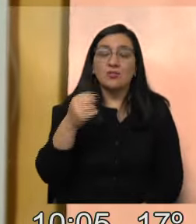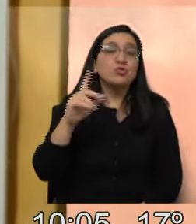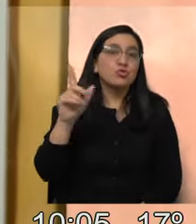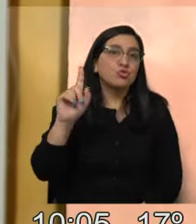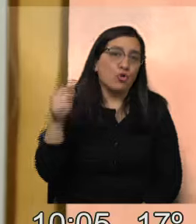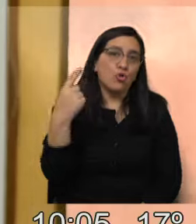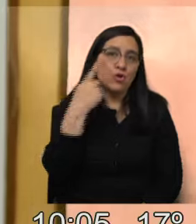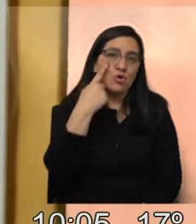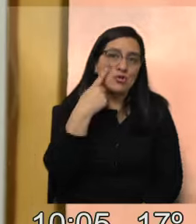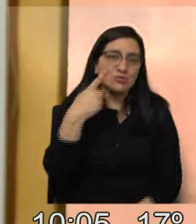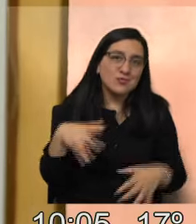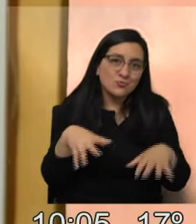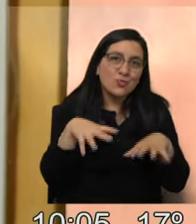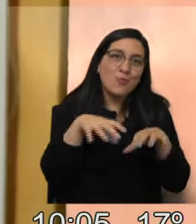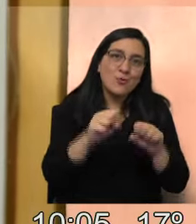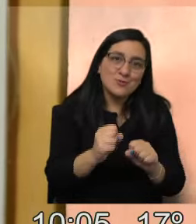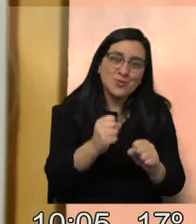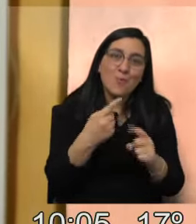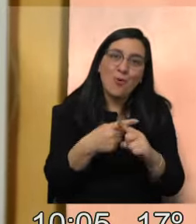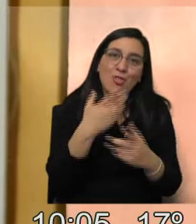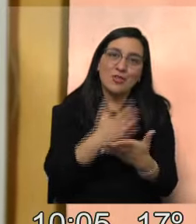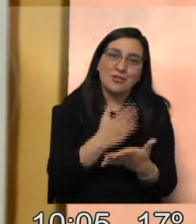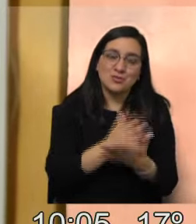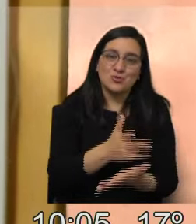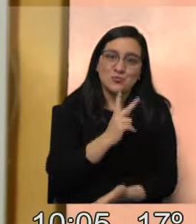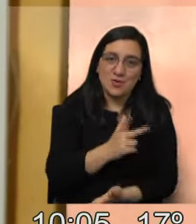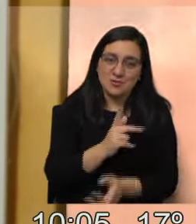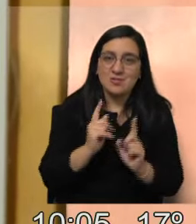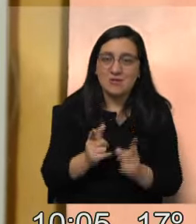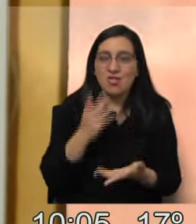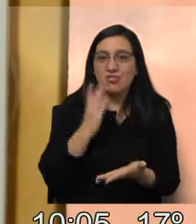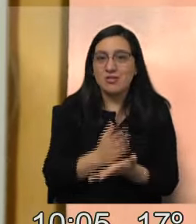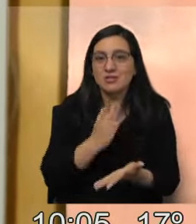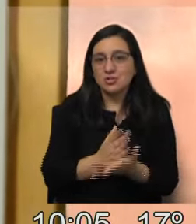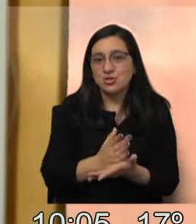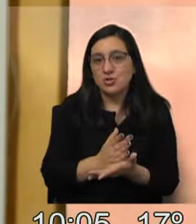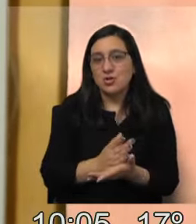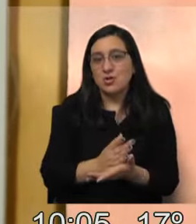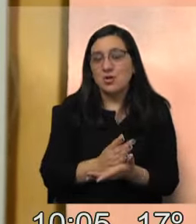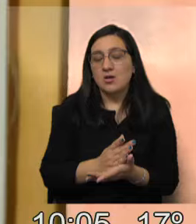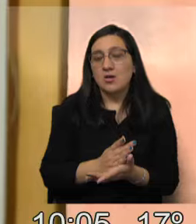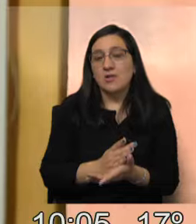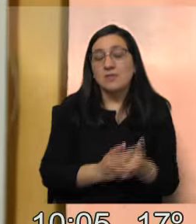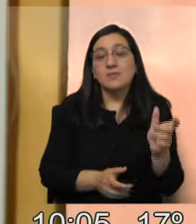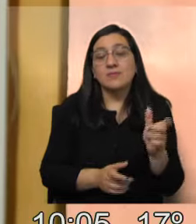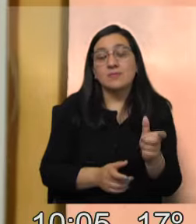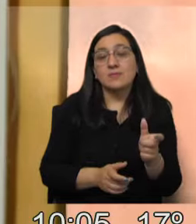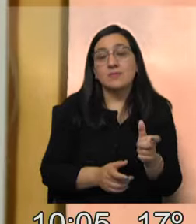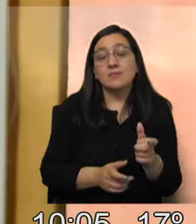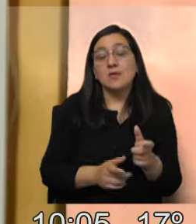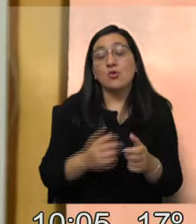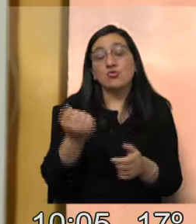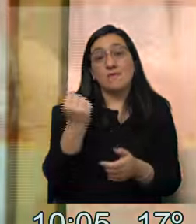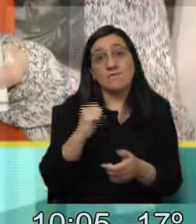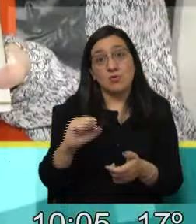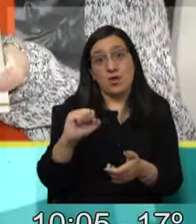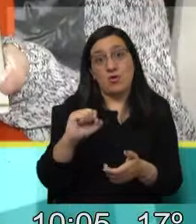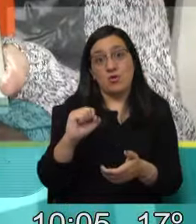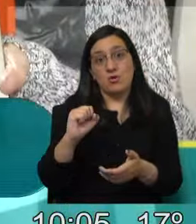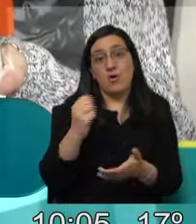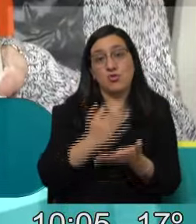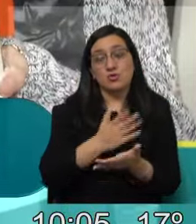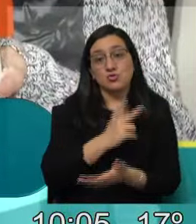el compromiso por los derechos humanos y los derechos de lesa humanidad. Va a estar Roger